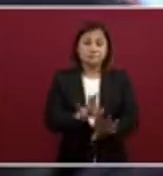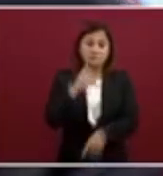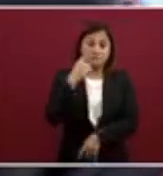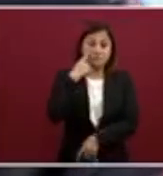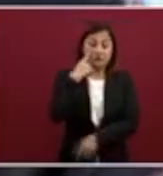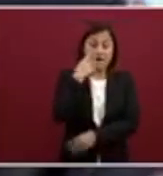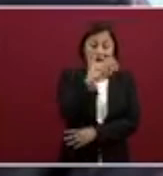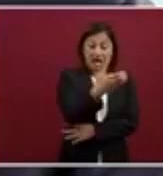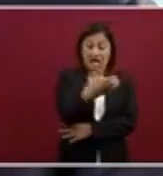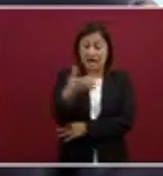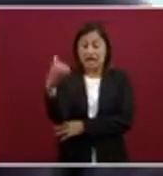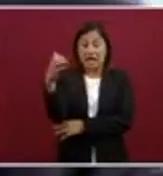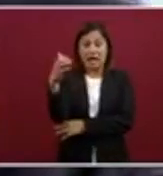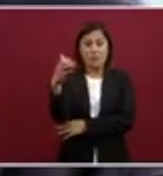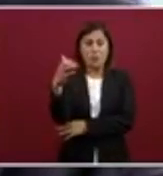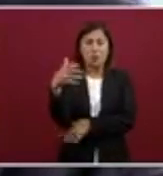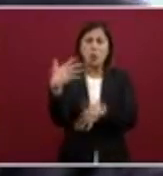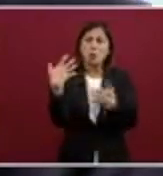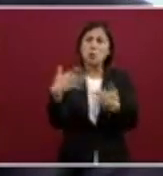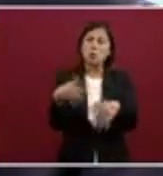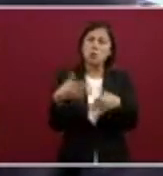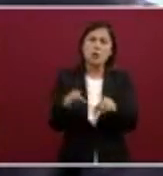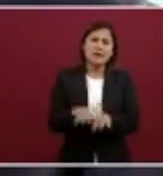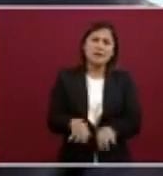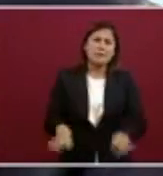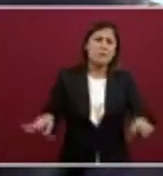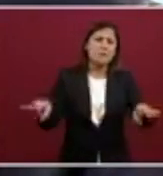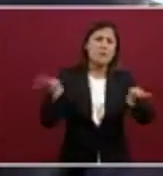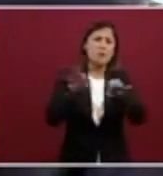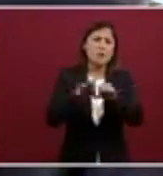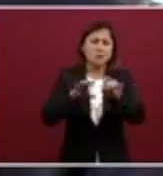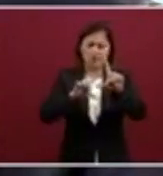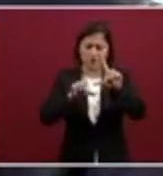fábrica de México y de Centroamérica.